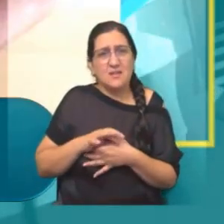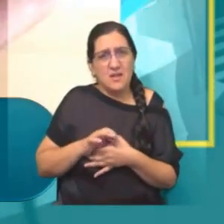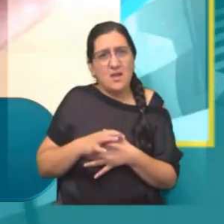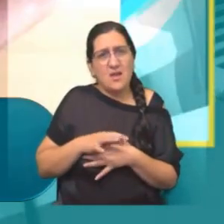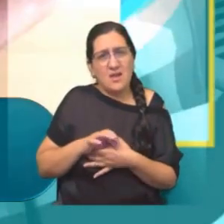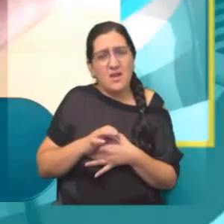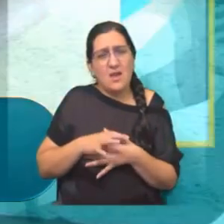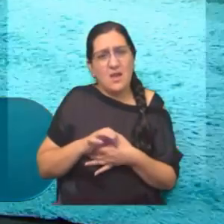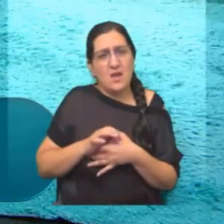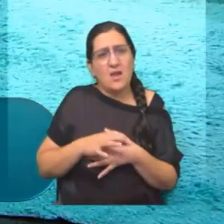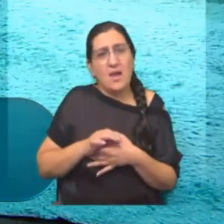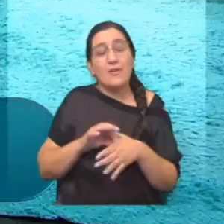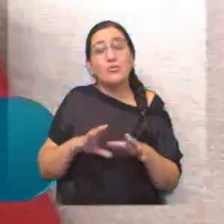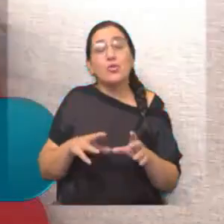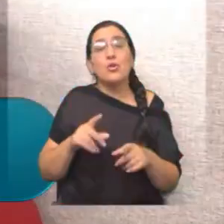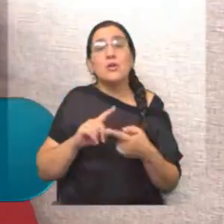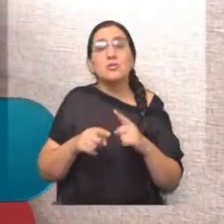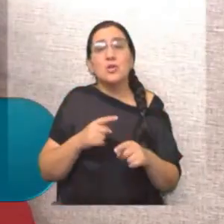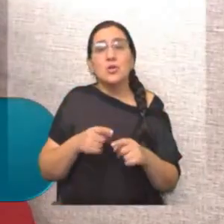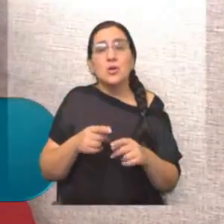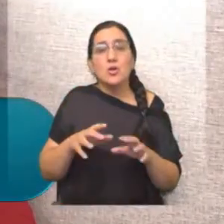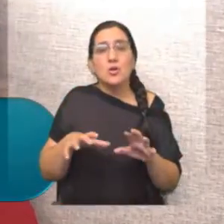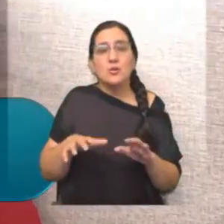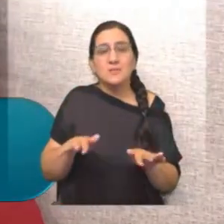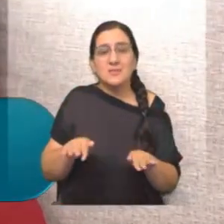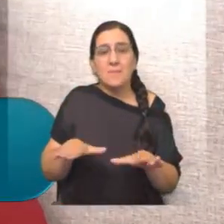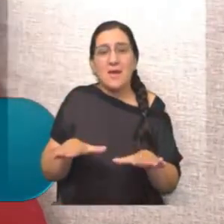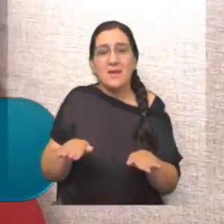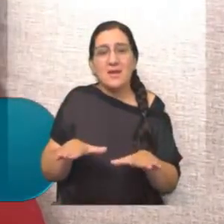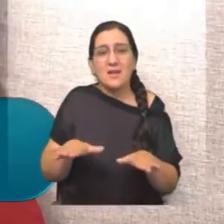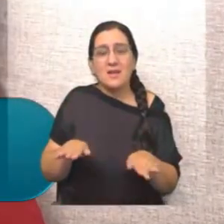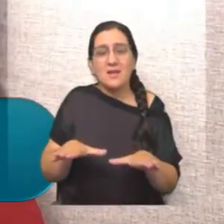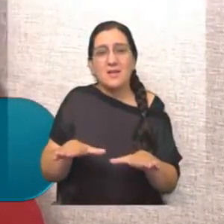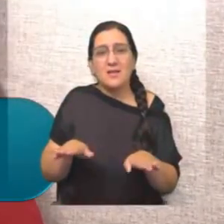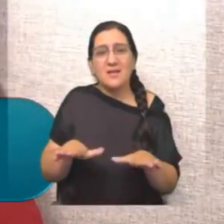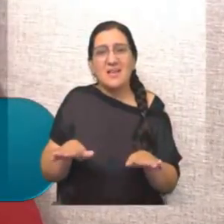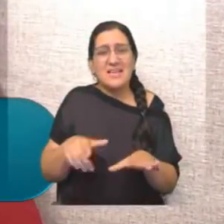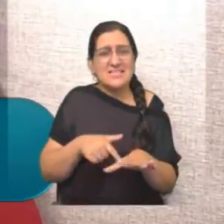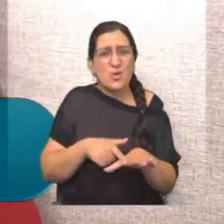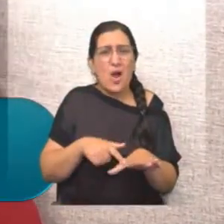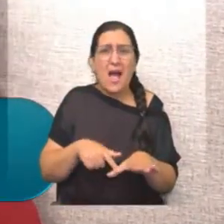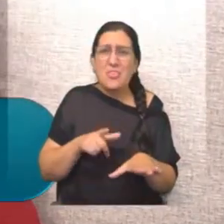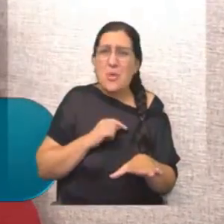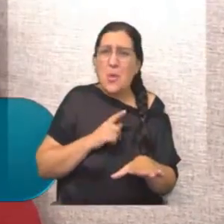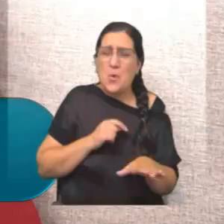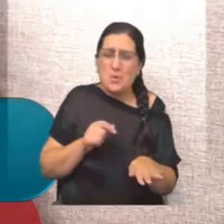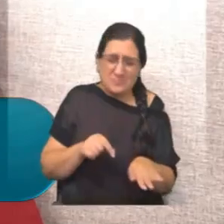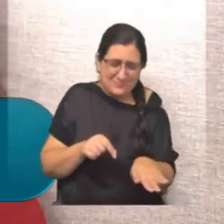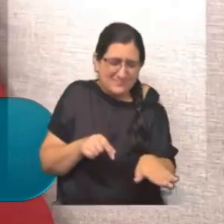persona, a todo lo que tiene que ver con separar el dedo del resto de los dedos, genera bastante